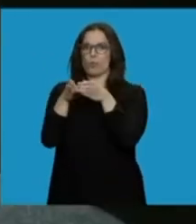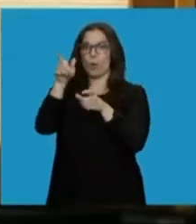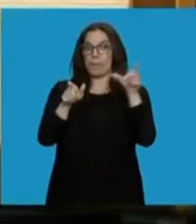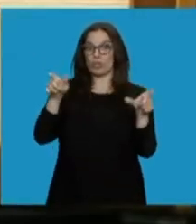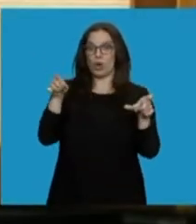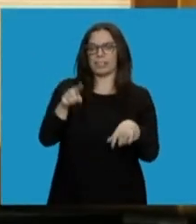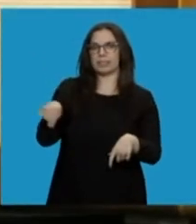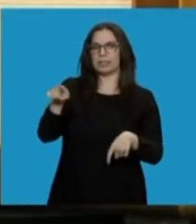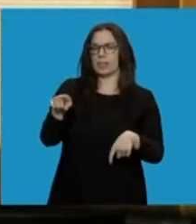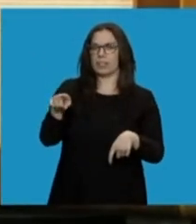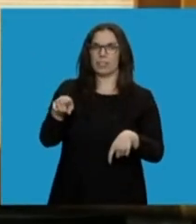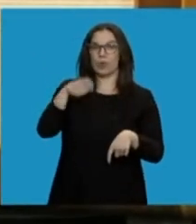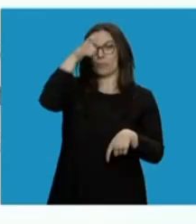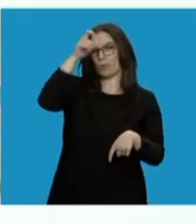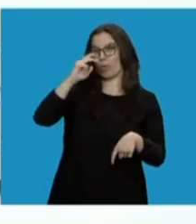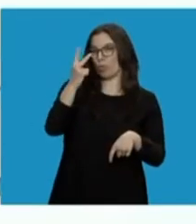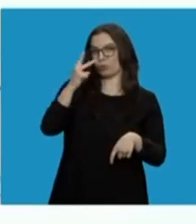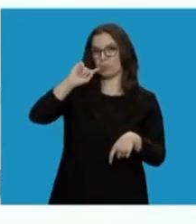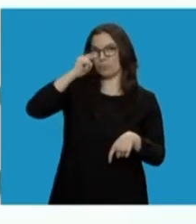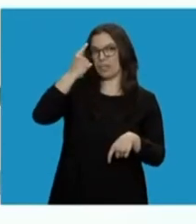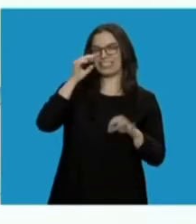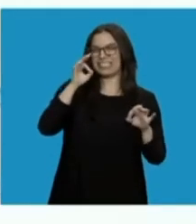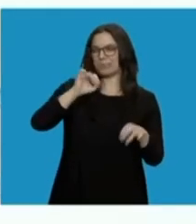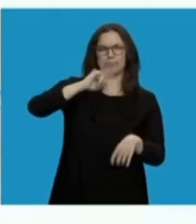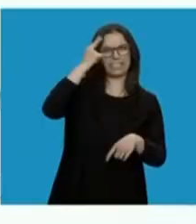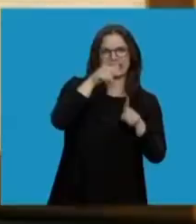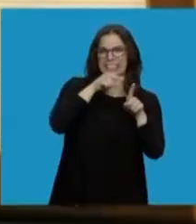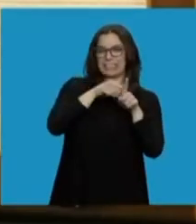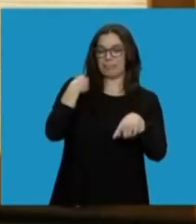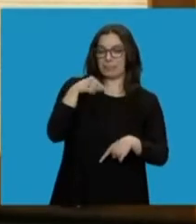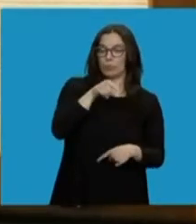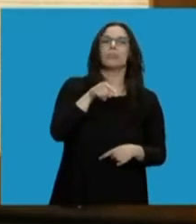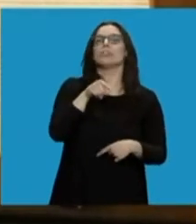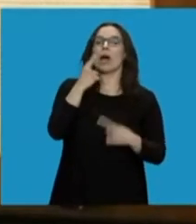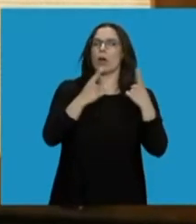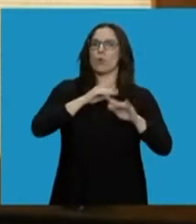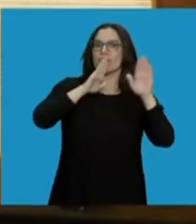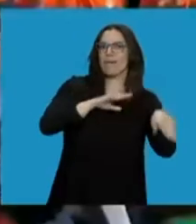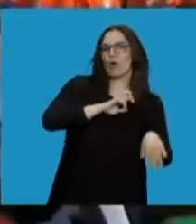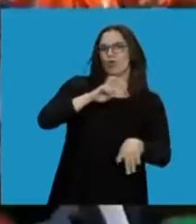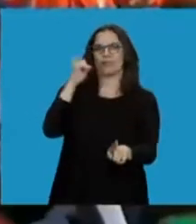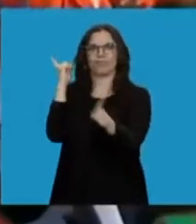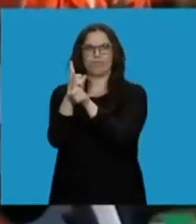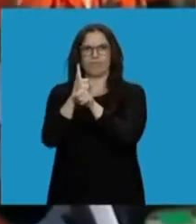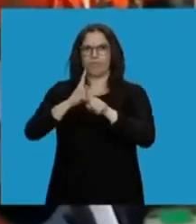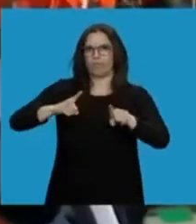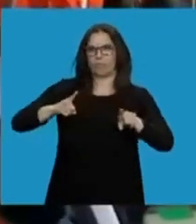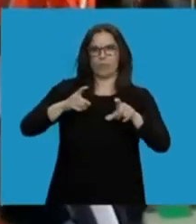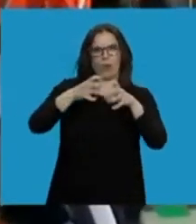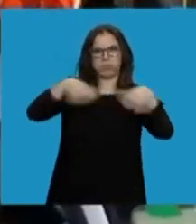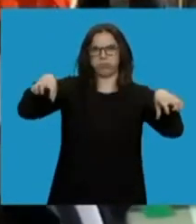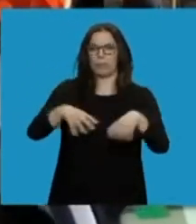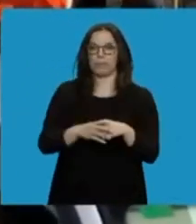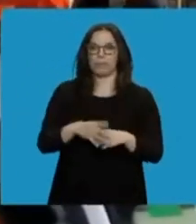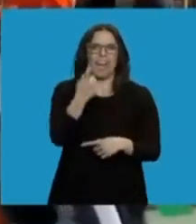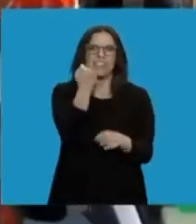que en dos municipios principalmente, pero más en Retortillo, pues están de acuerdo o no están de acuerdo. Yo lo que sé es que se necesita